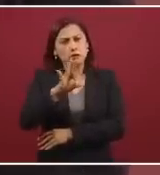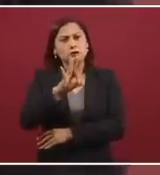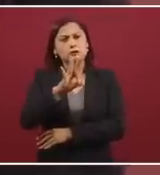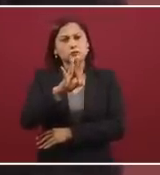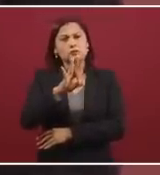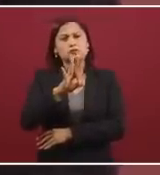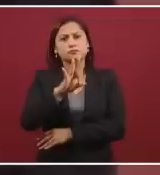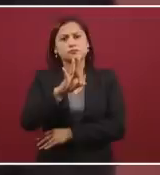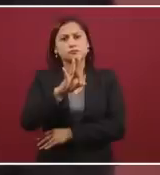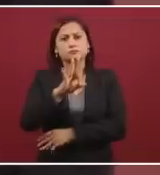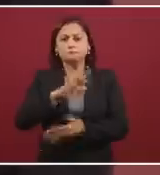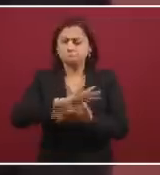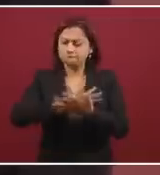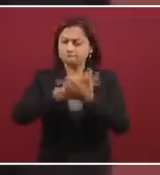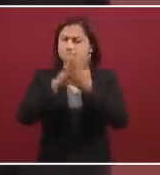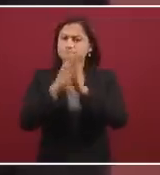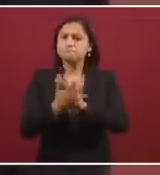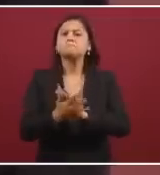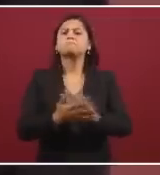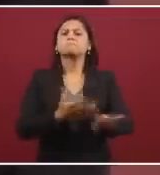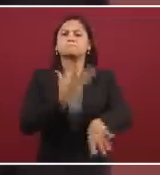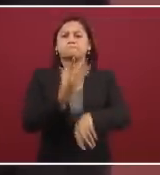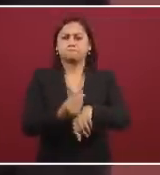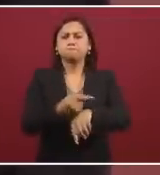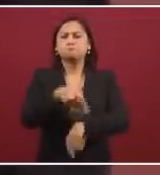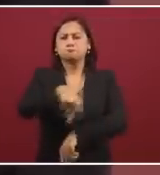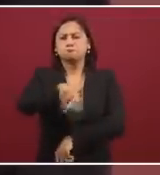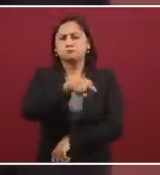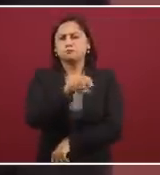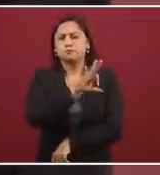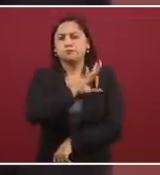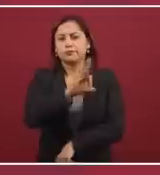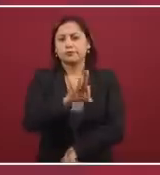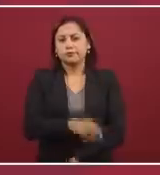renovación de ese poder